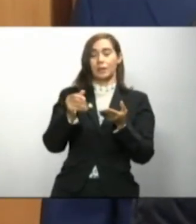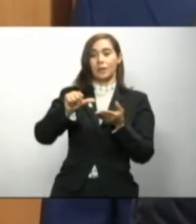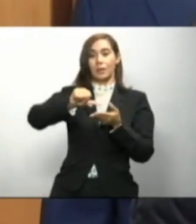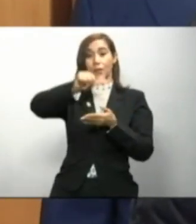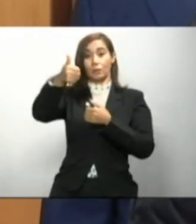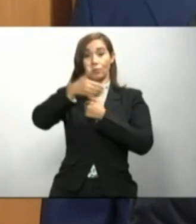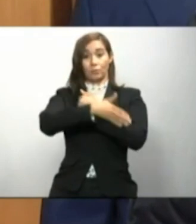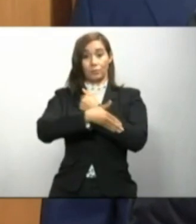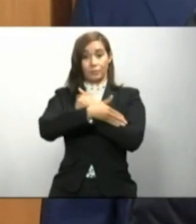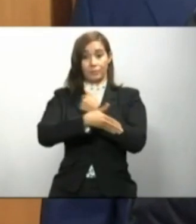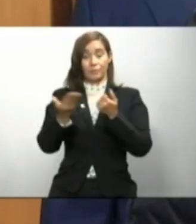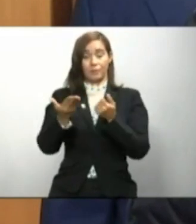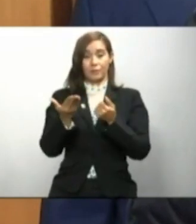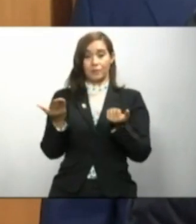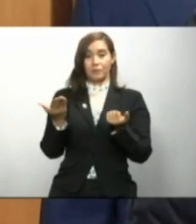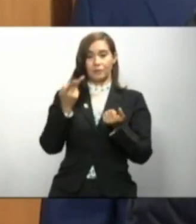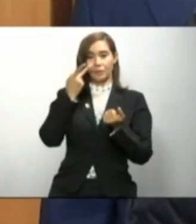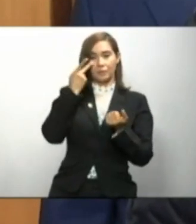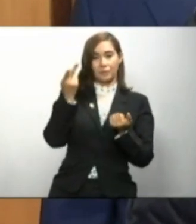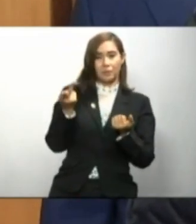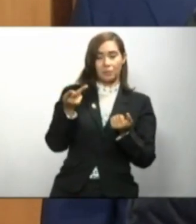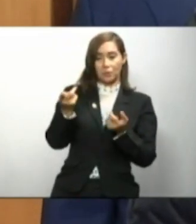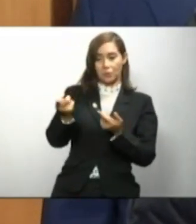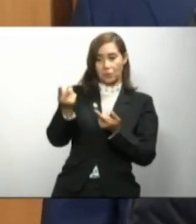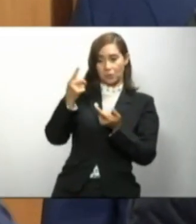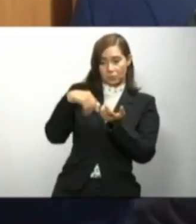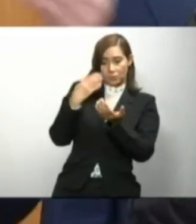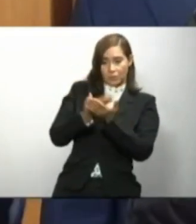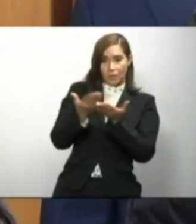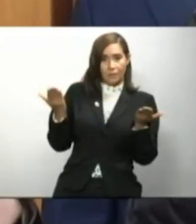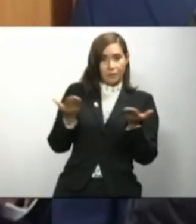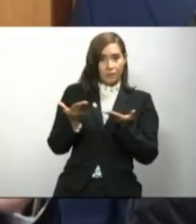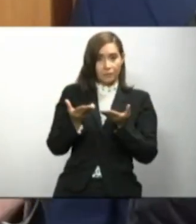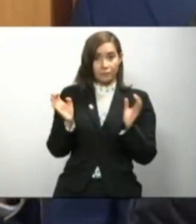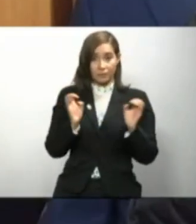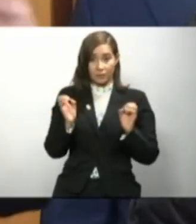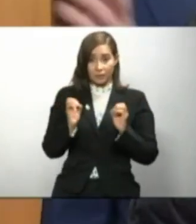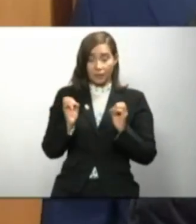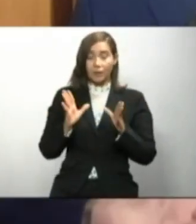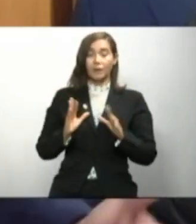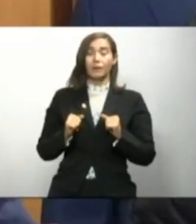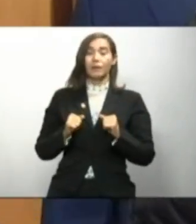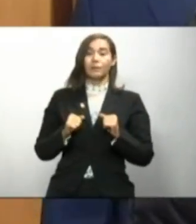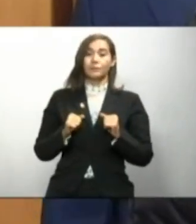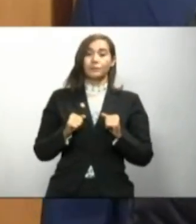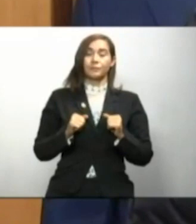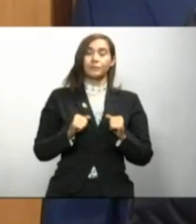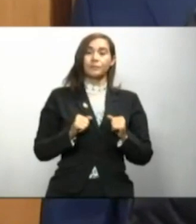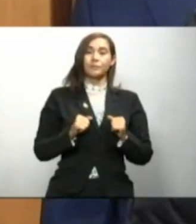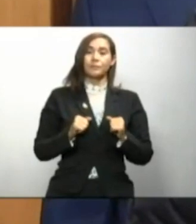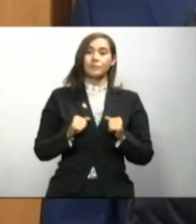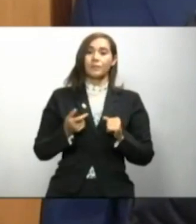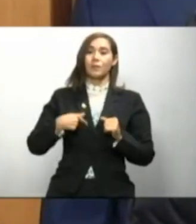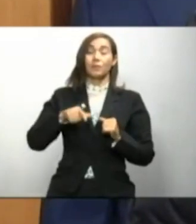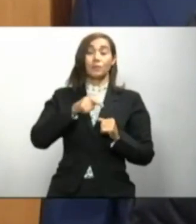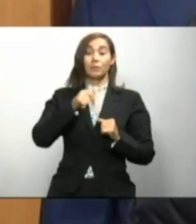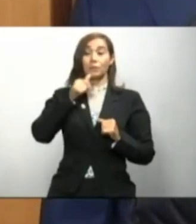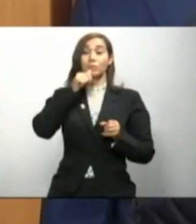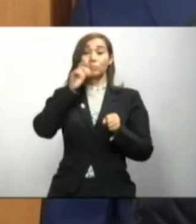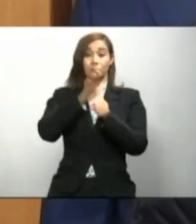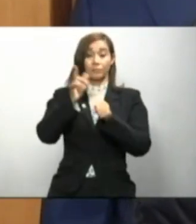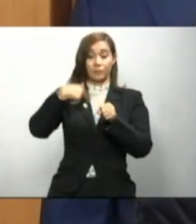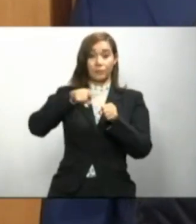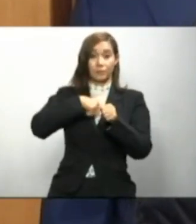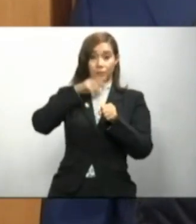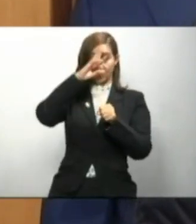pues no estaban llegando de la manera adecuada a pesar de los de los compromisos como ha